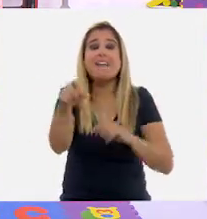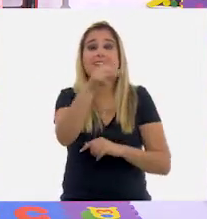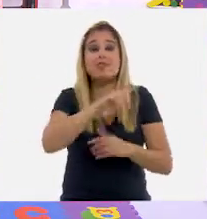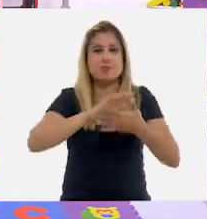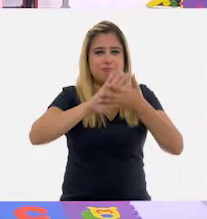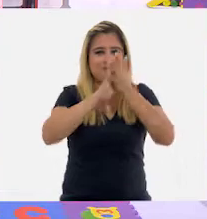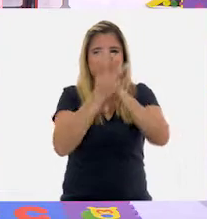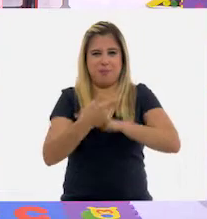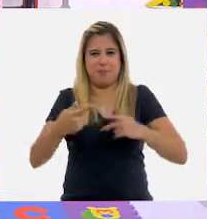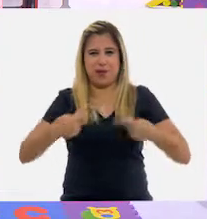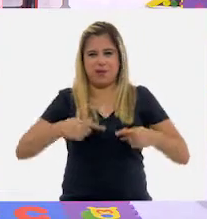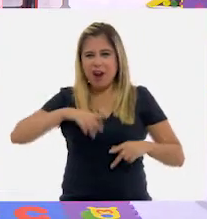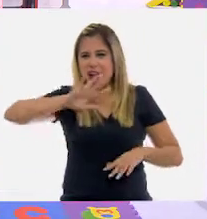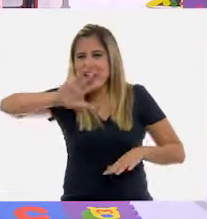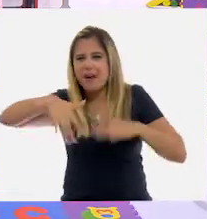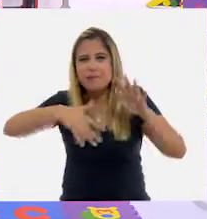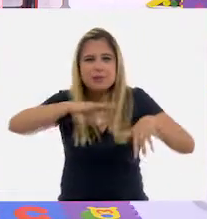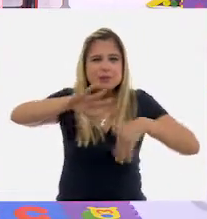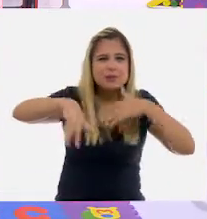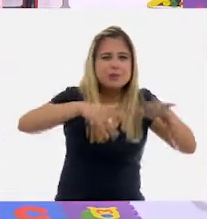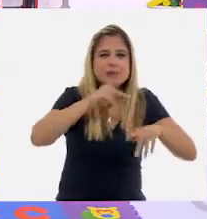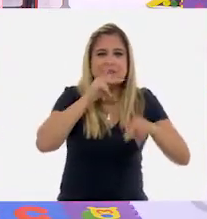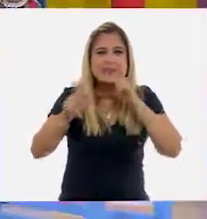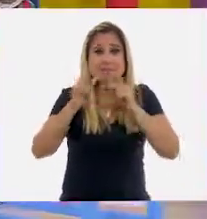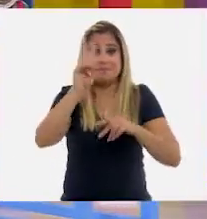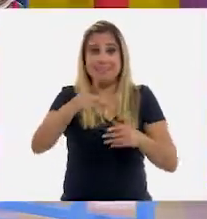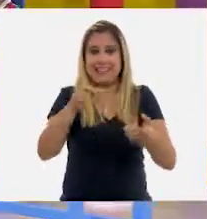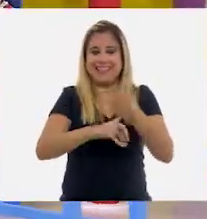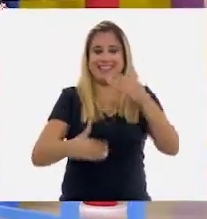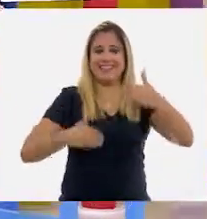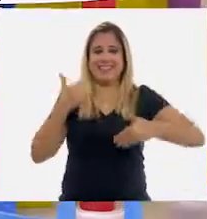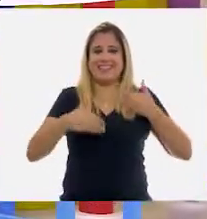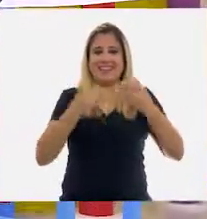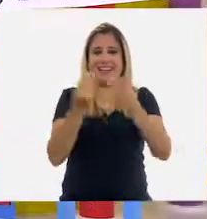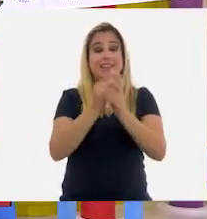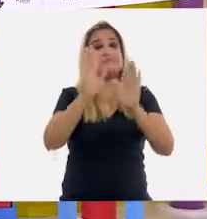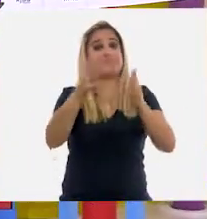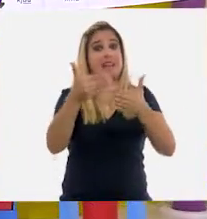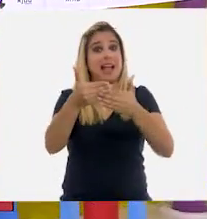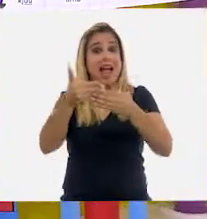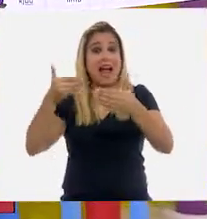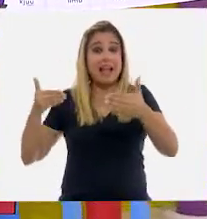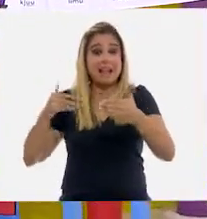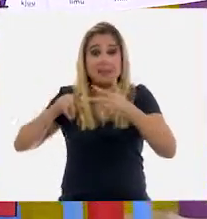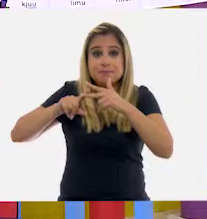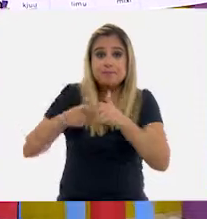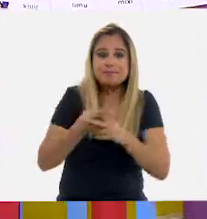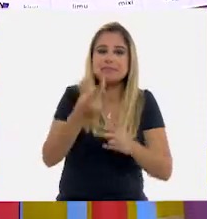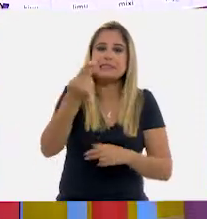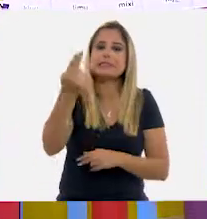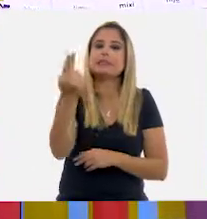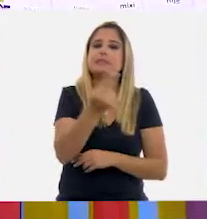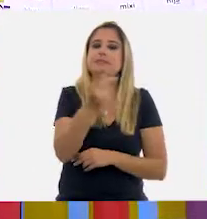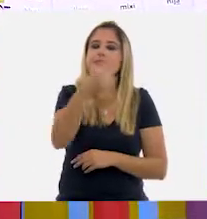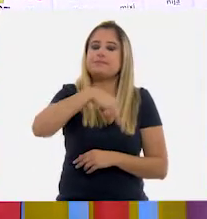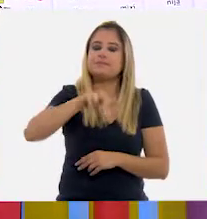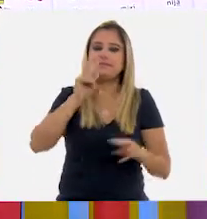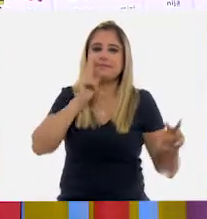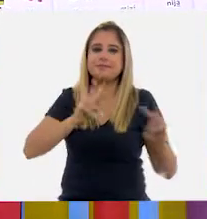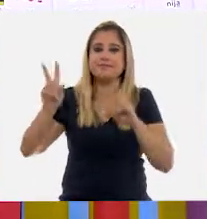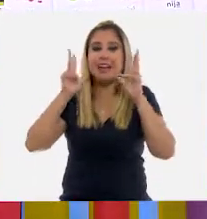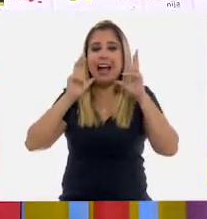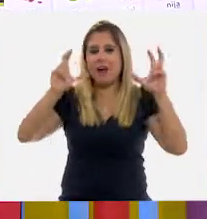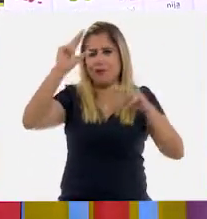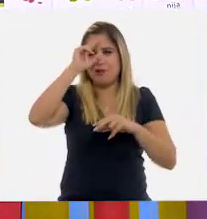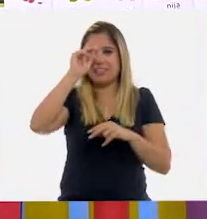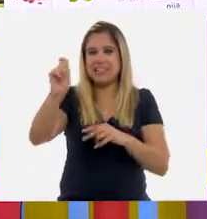en buscadores de palabras. Esta clase va a estar muy divertida, van a ver. Pero antes de empezar, necesitamos ir a ver lo que tiene que decirnos